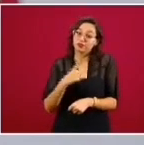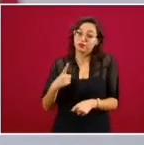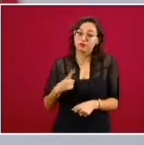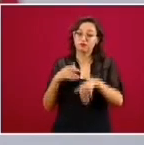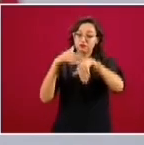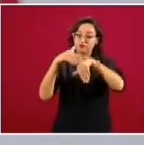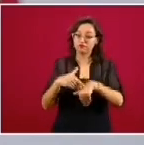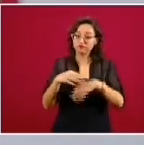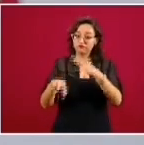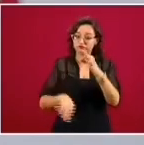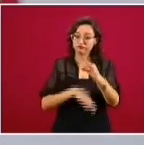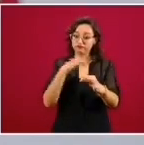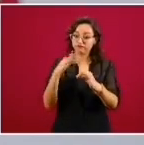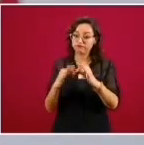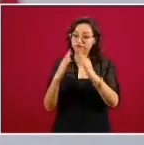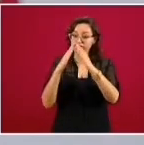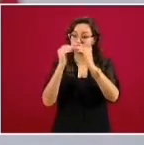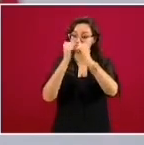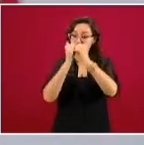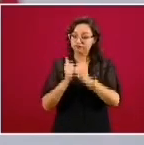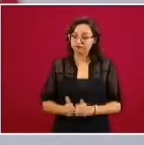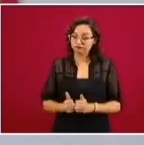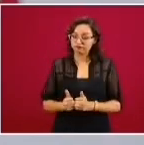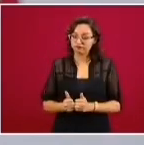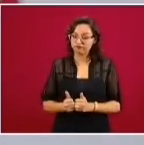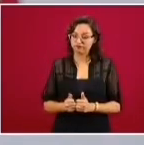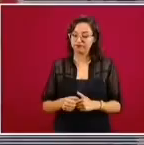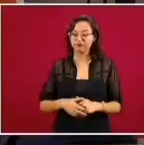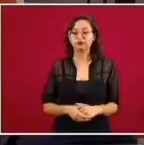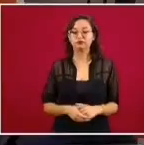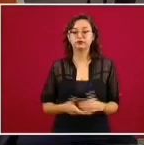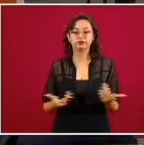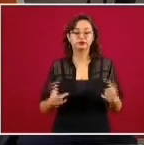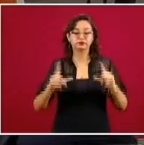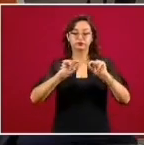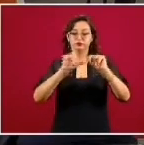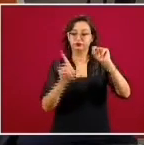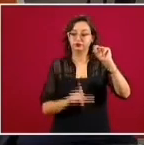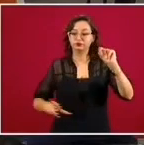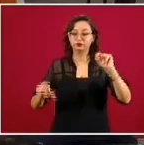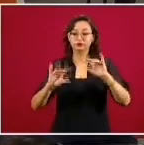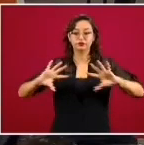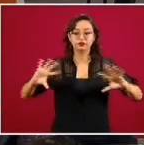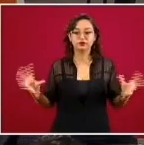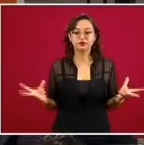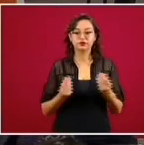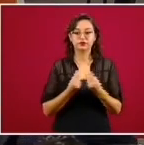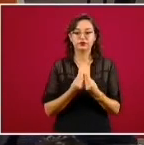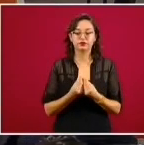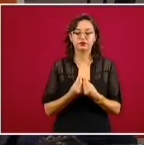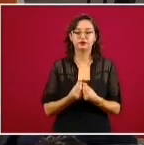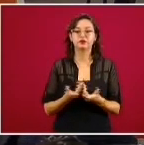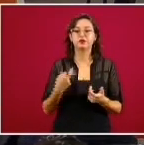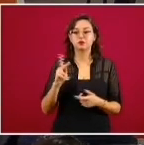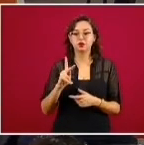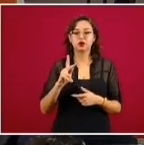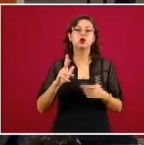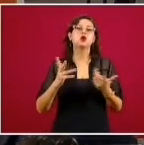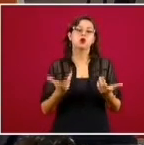de mitigación comunitaria. Esta es la gráfica para todo el país, es el resumen, pero en cada